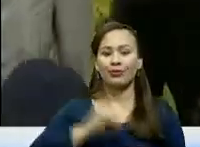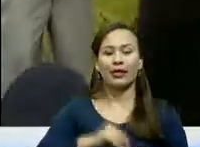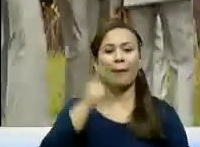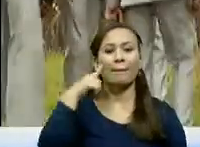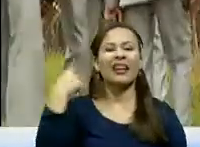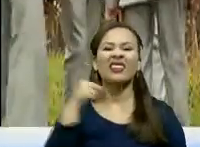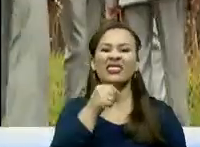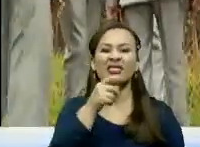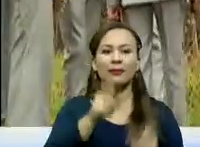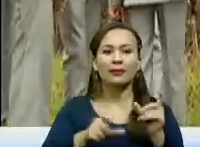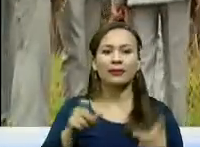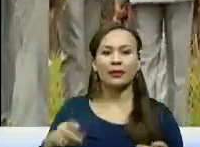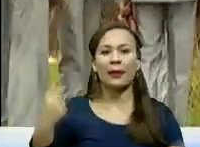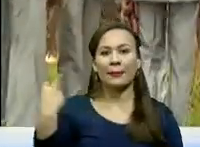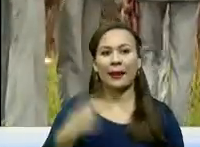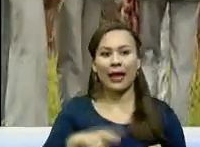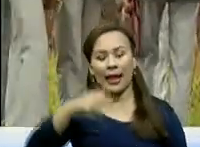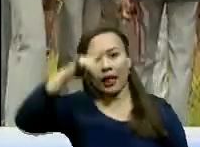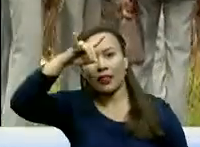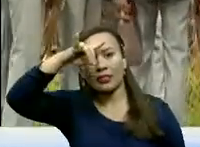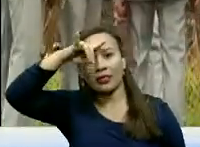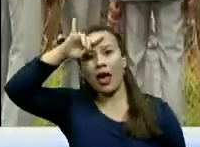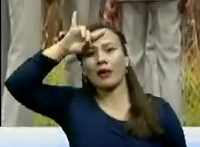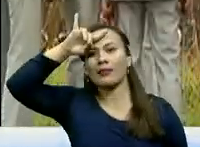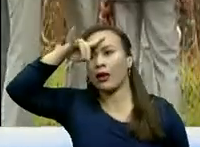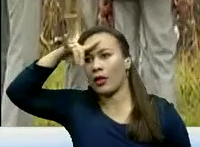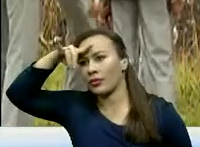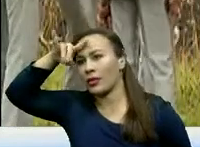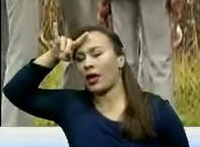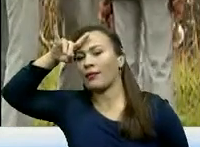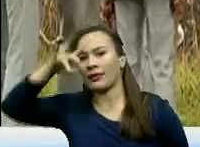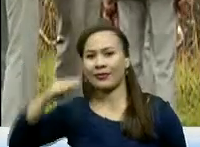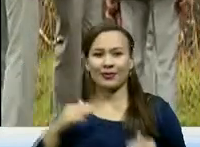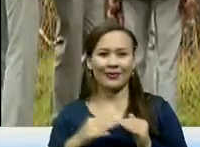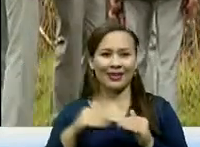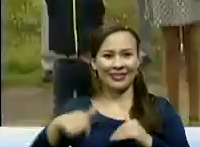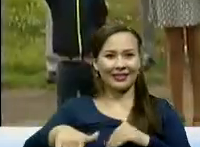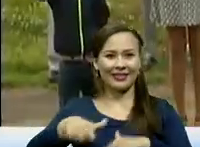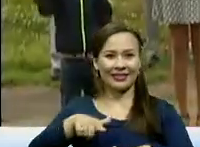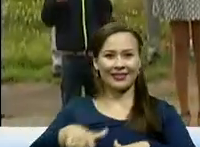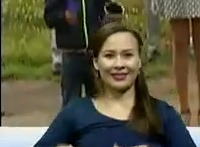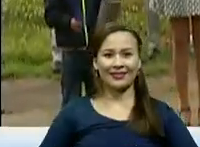que baile el diablo, el disfraz de la diablada pillareña.